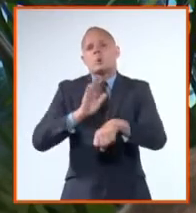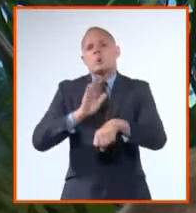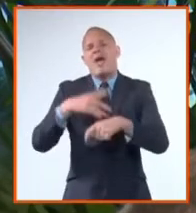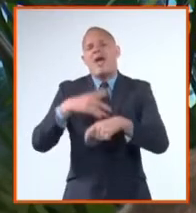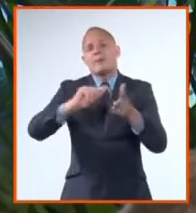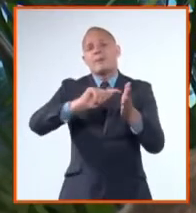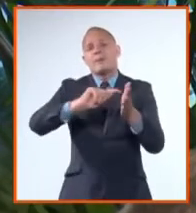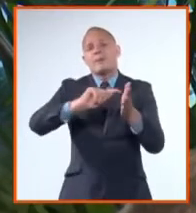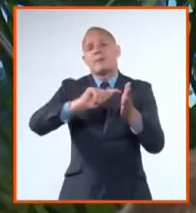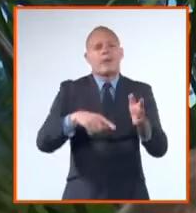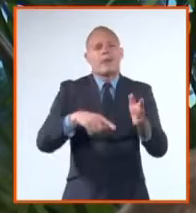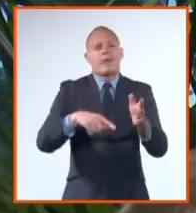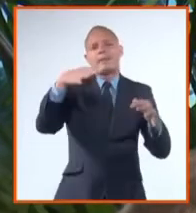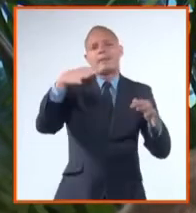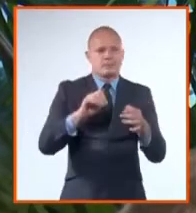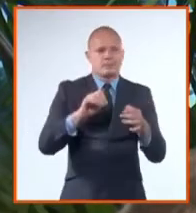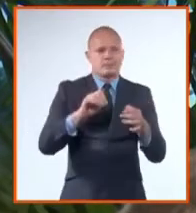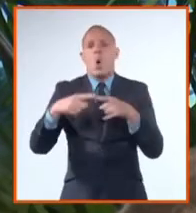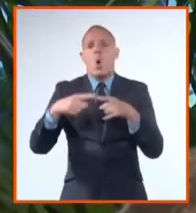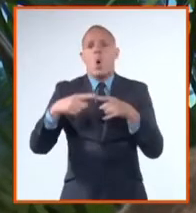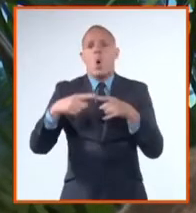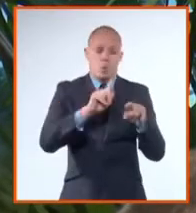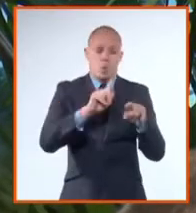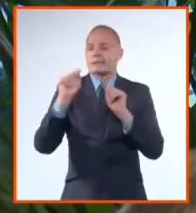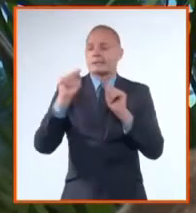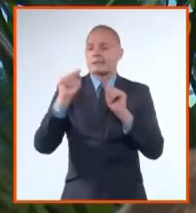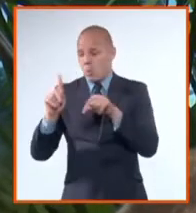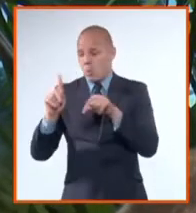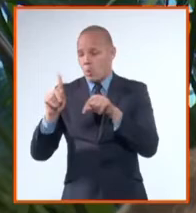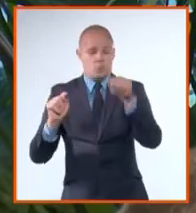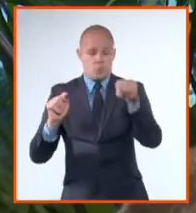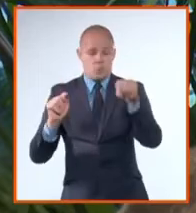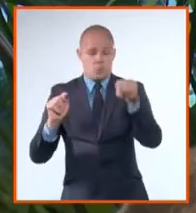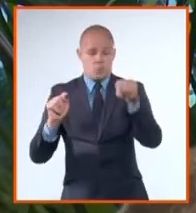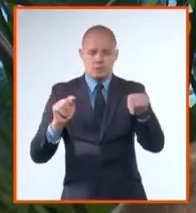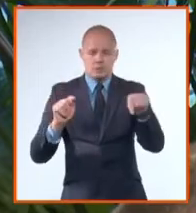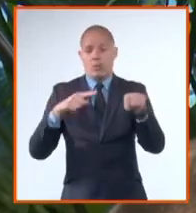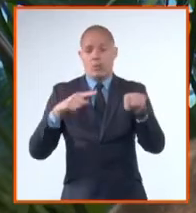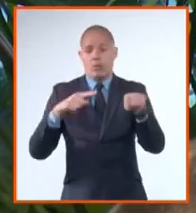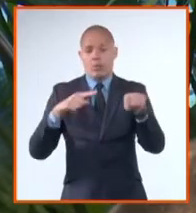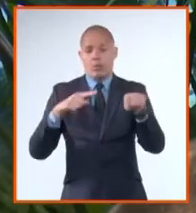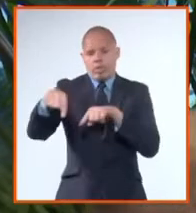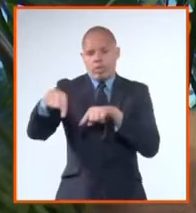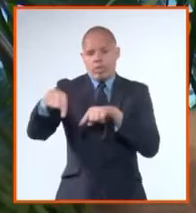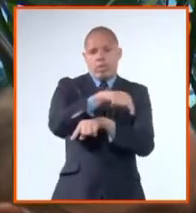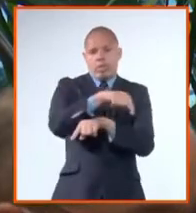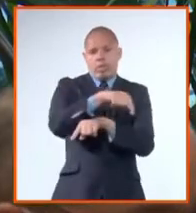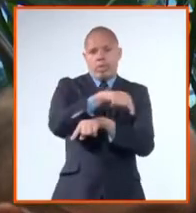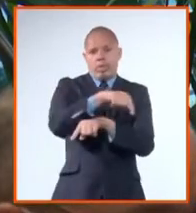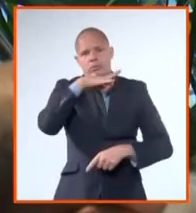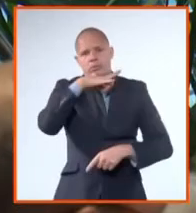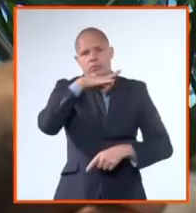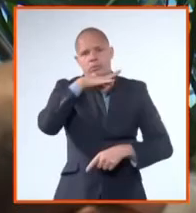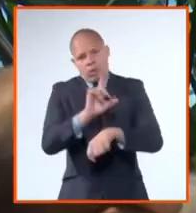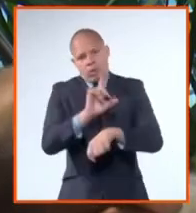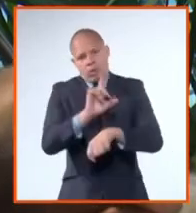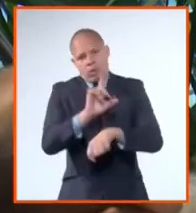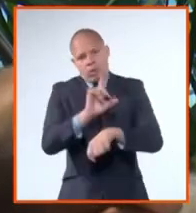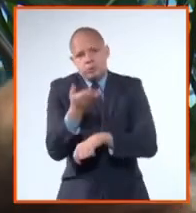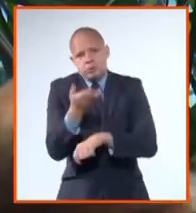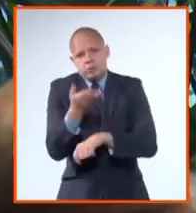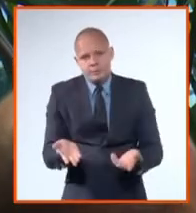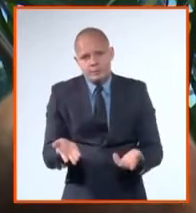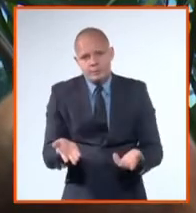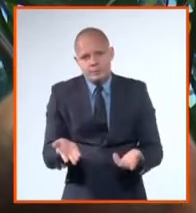científico puede llegar a burocratizarse. Eso es un proceso casi que ajeno a la voluntad de las personas. Pero